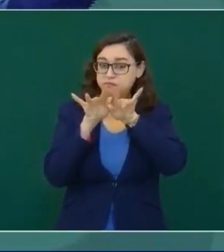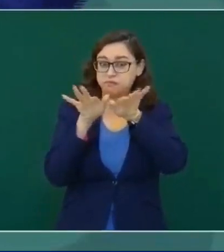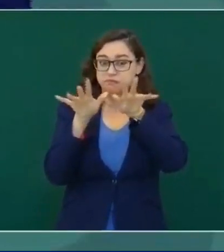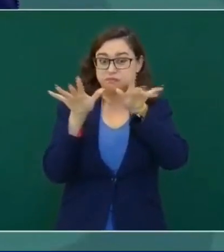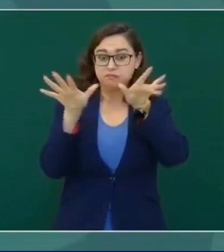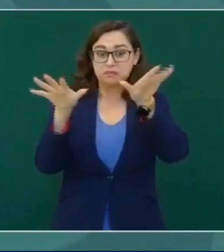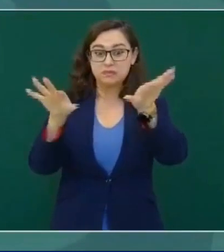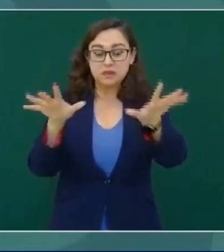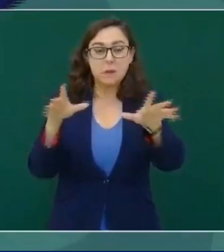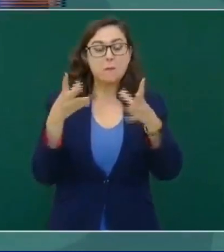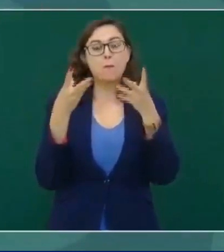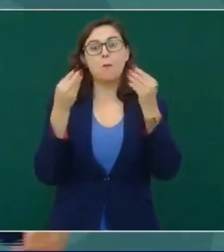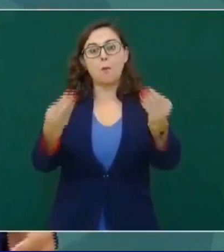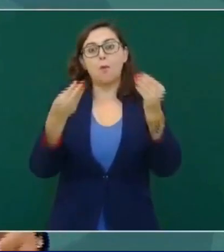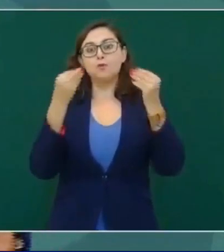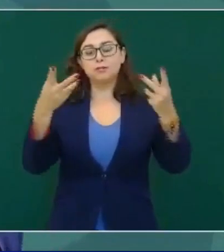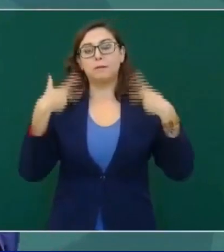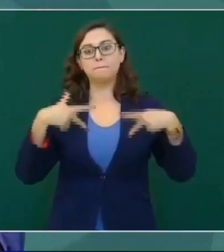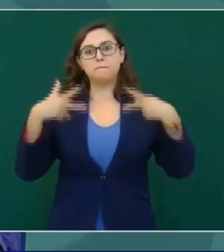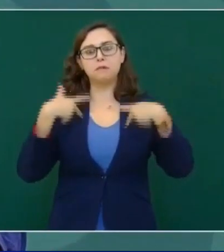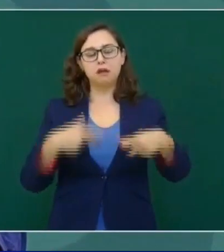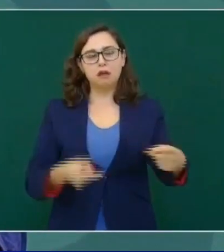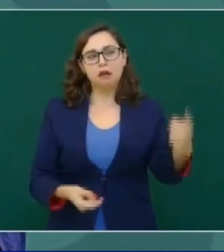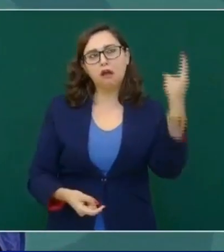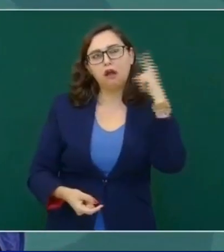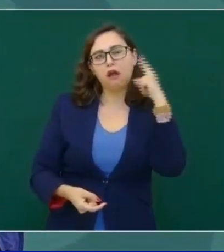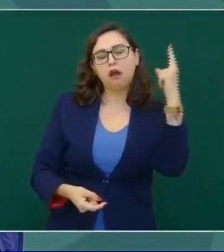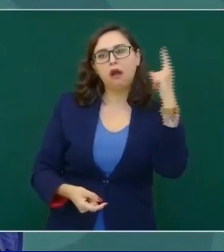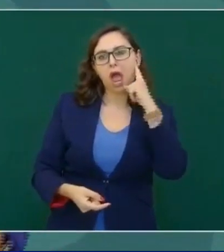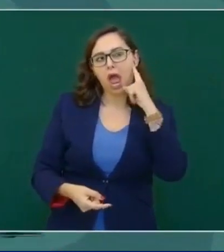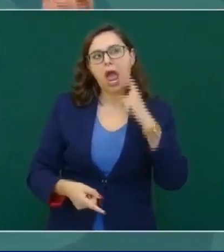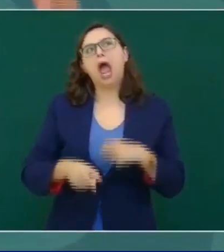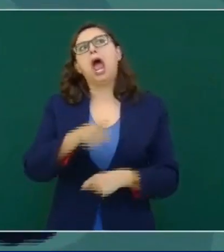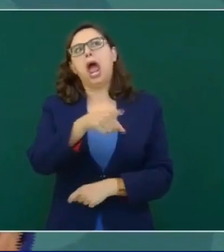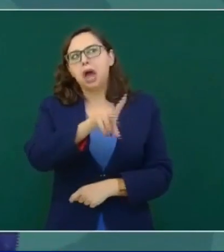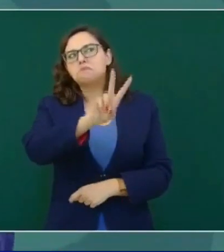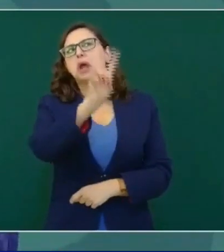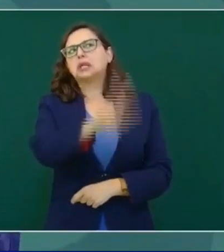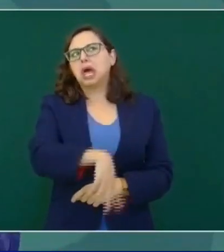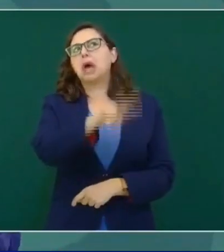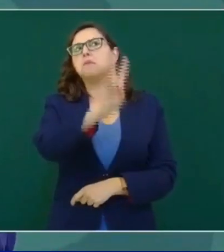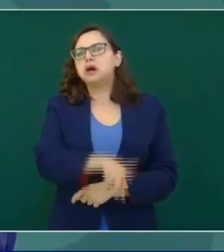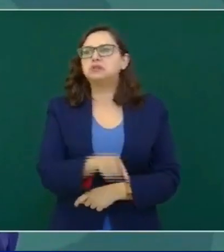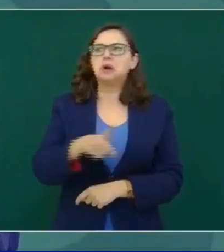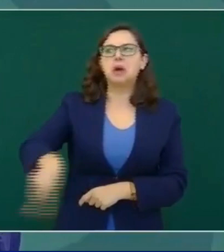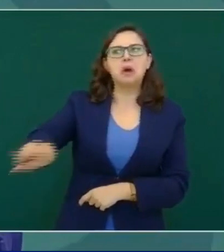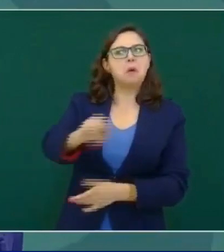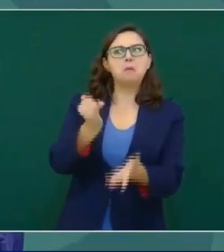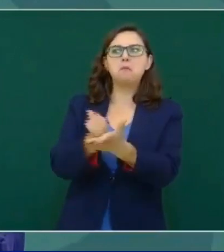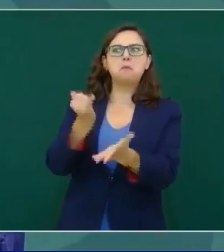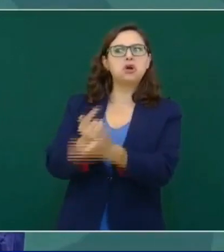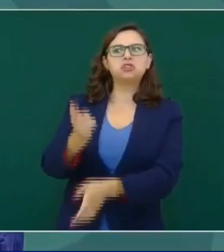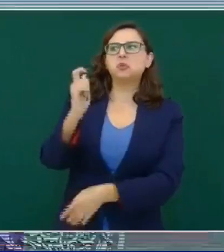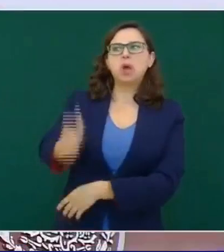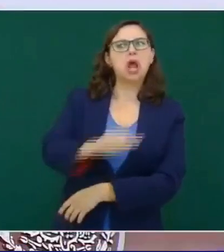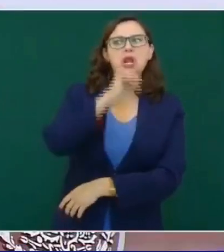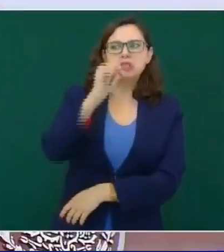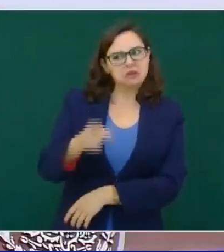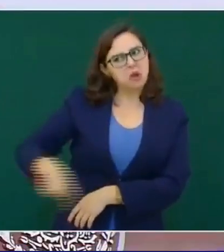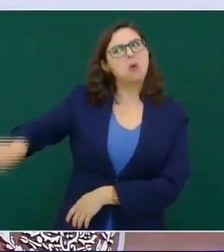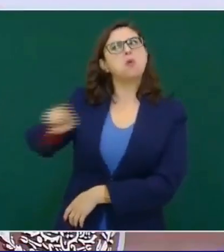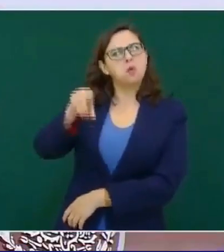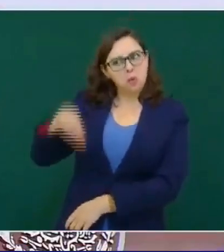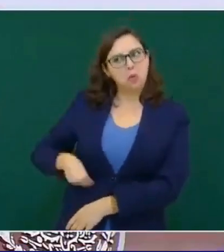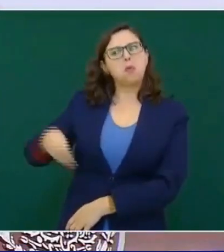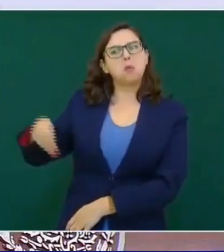es que los de la economía informal no pagan impuestos. No, el problema